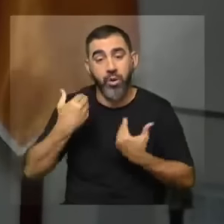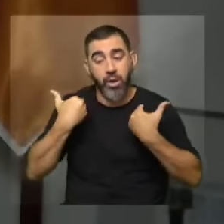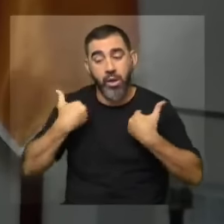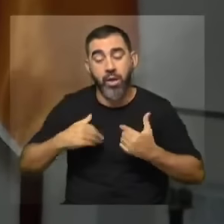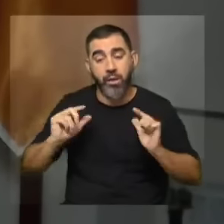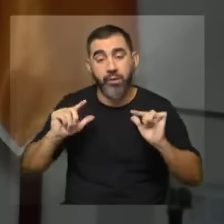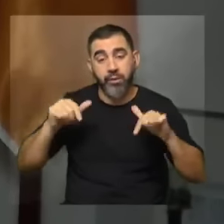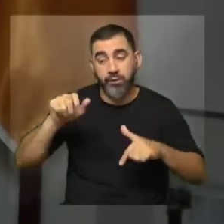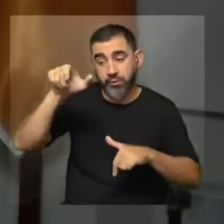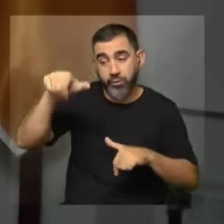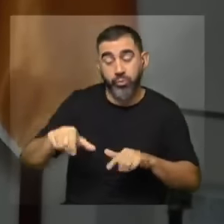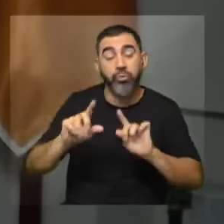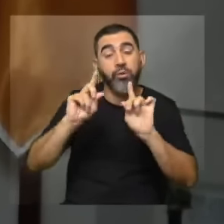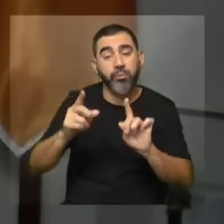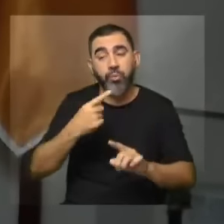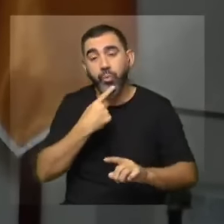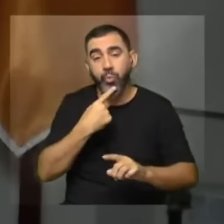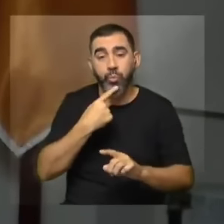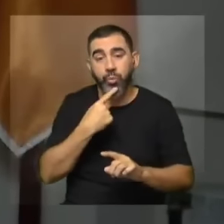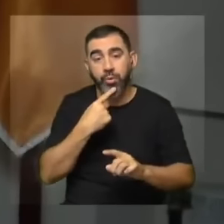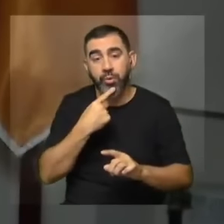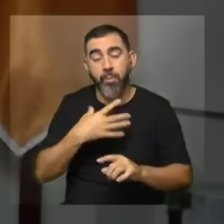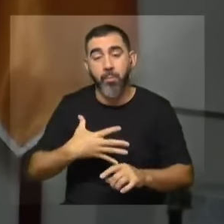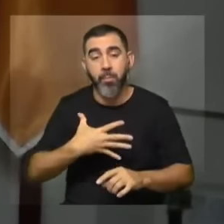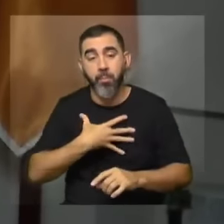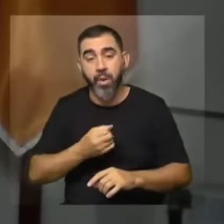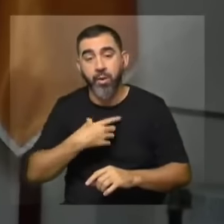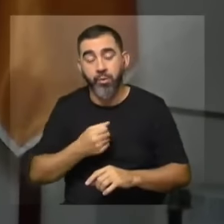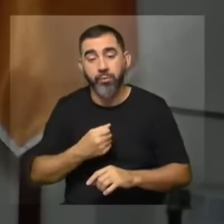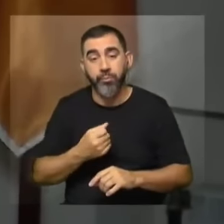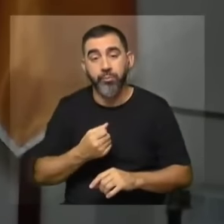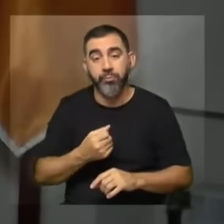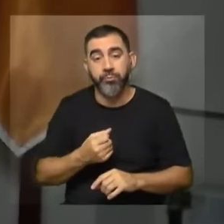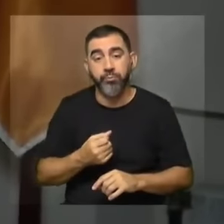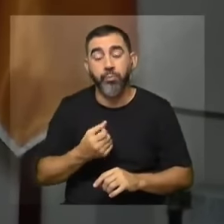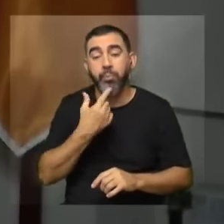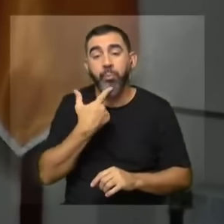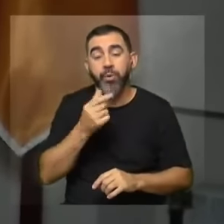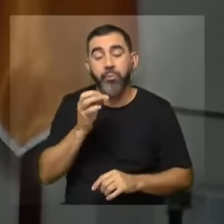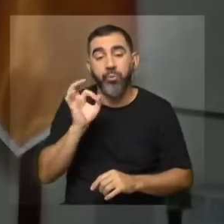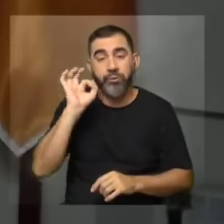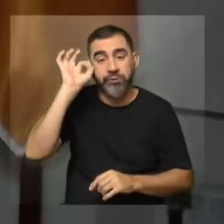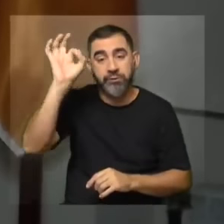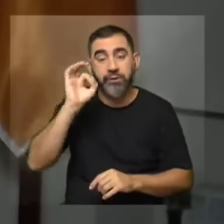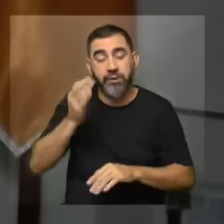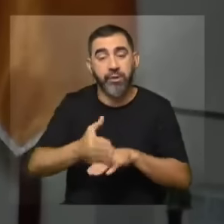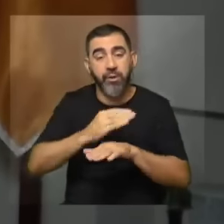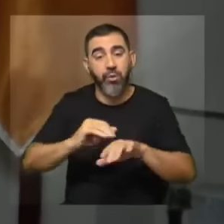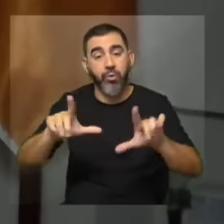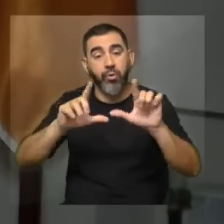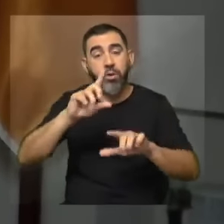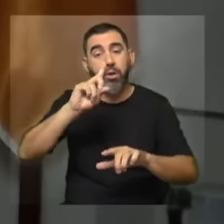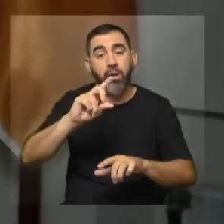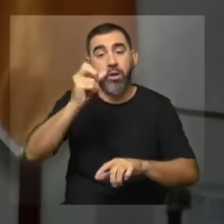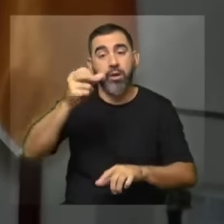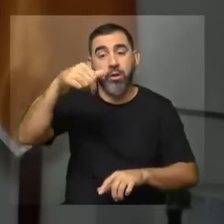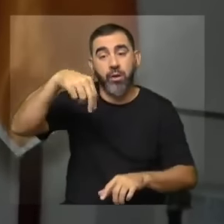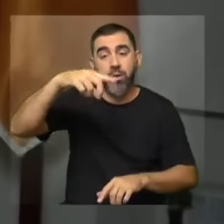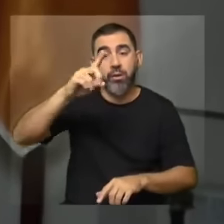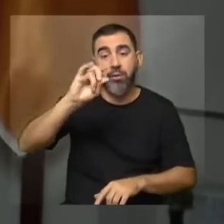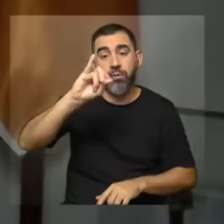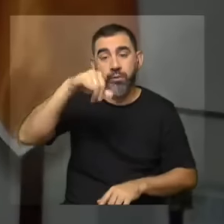embajador también motivó cuestion en el Partido Nacional como los hechos por el senador y precandidato presidencial Jorge gandini además